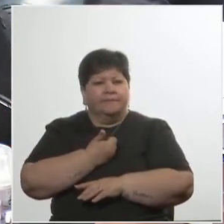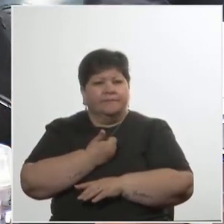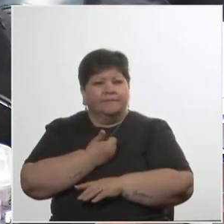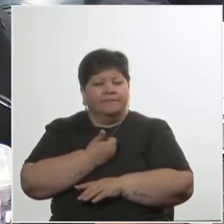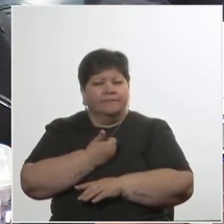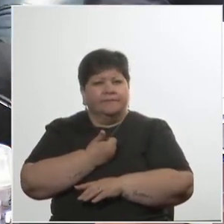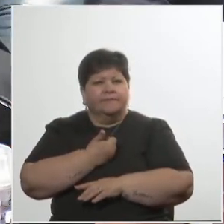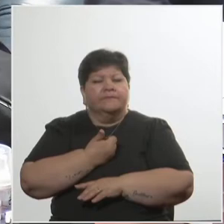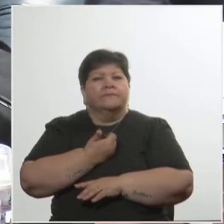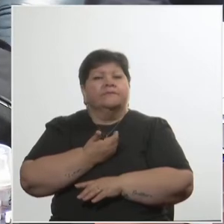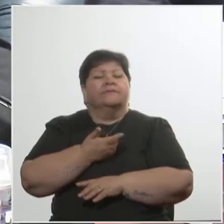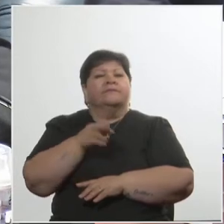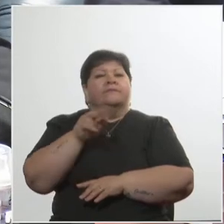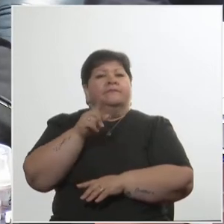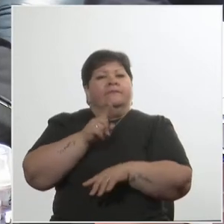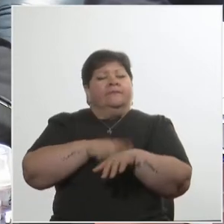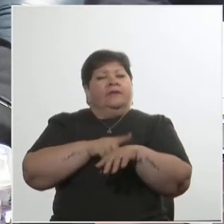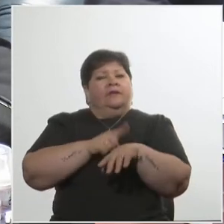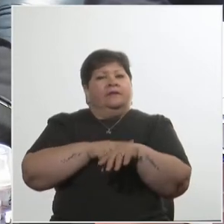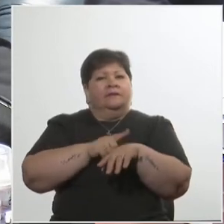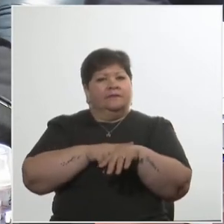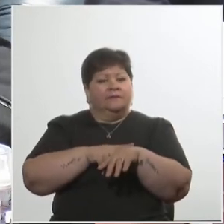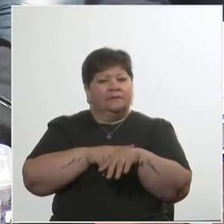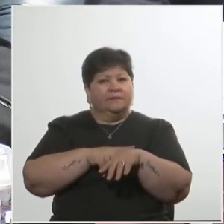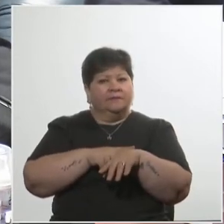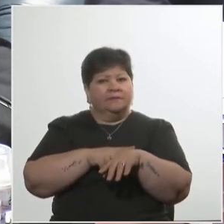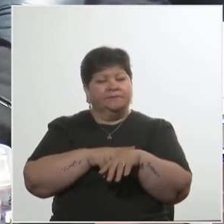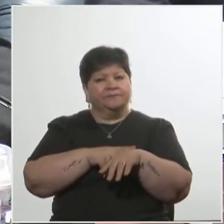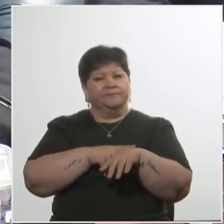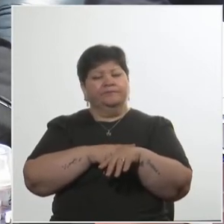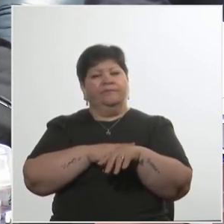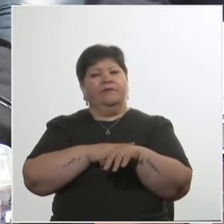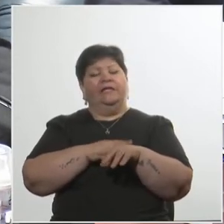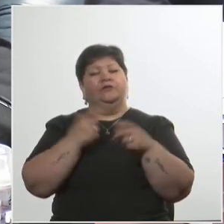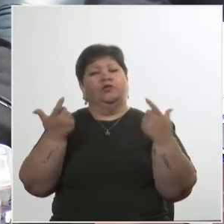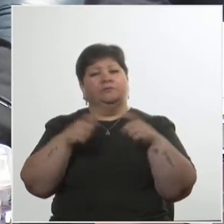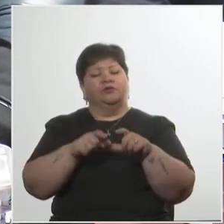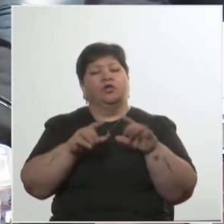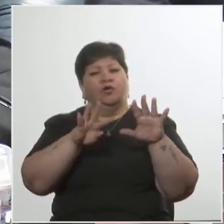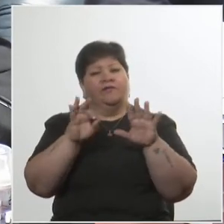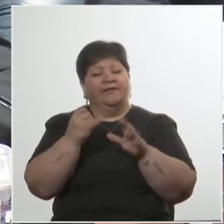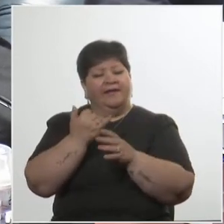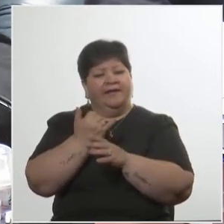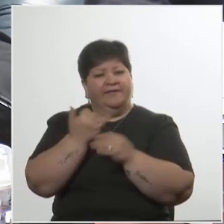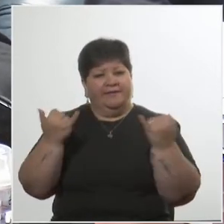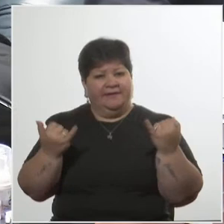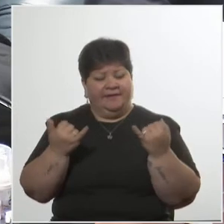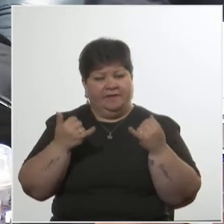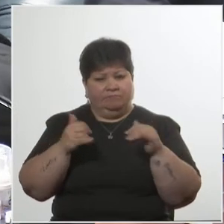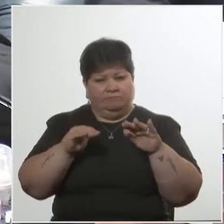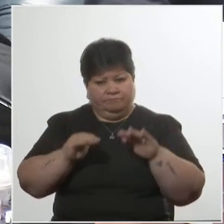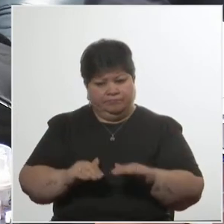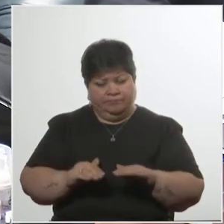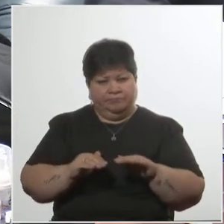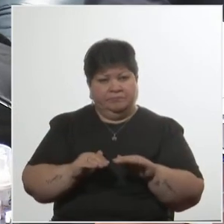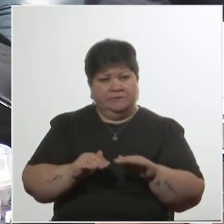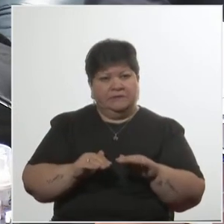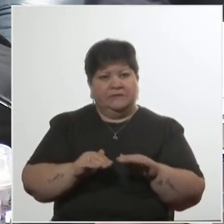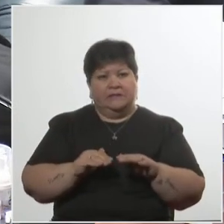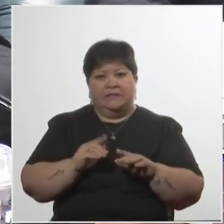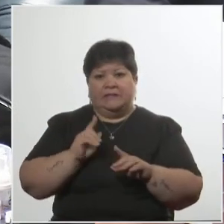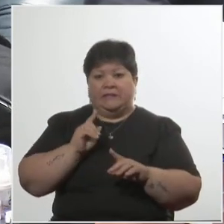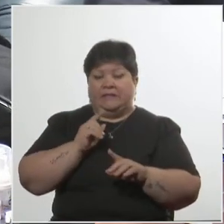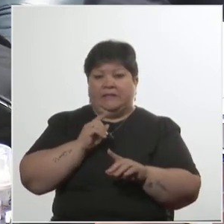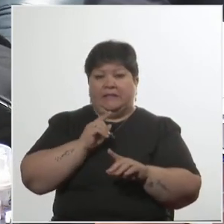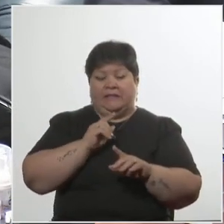a su vez dice que la comisión se instalará 90 días promulgada presenta la ley y emitirá dictámenes